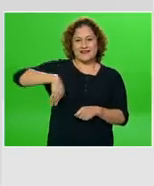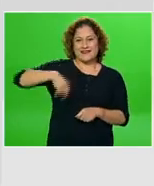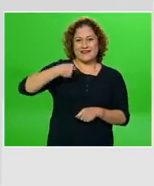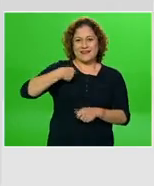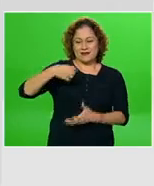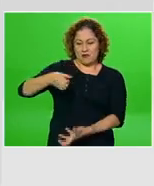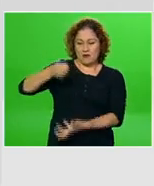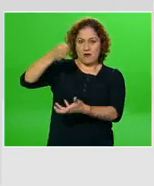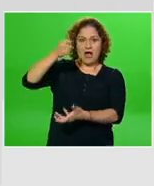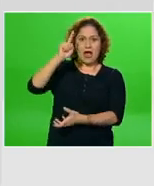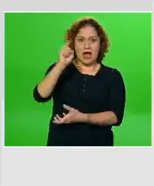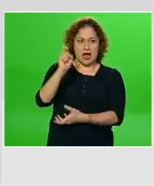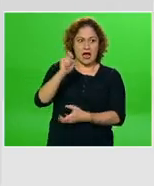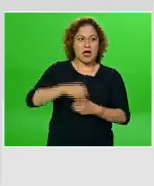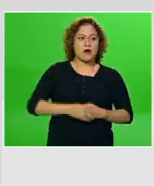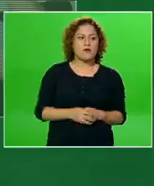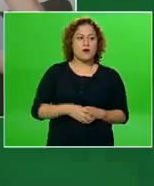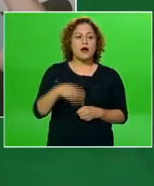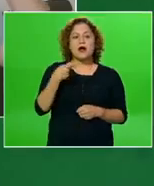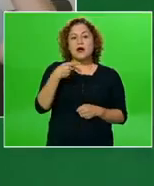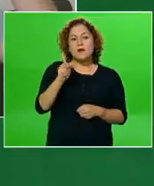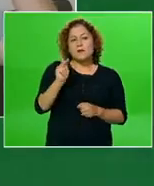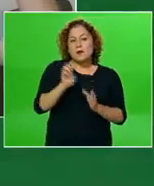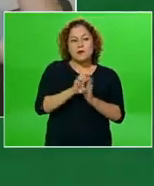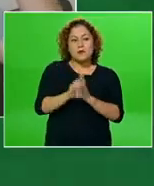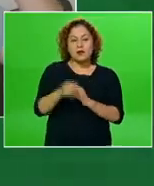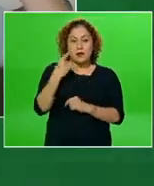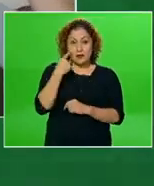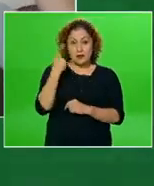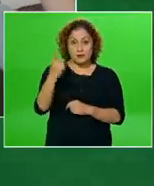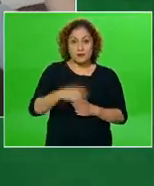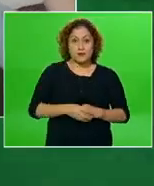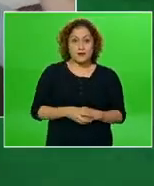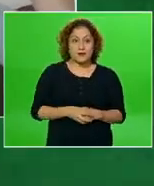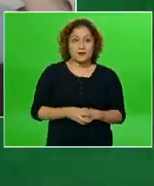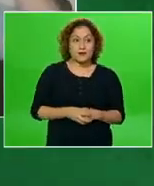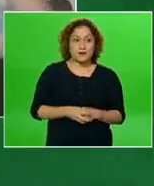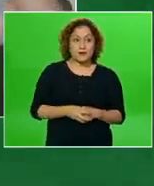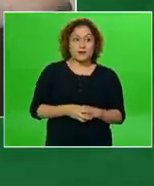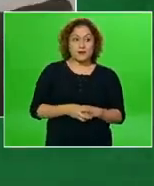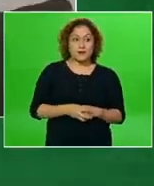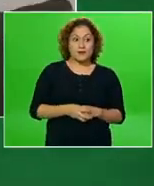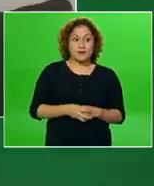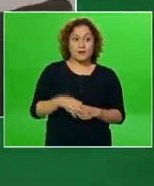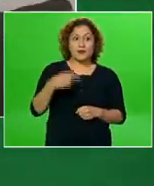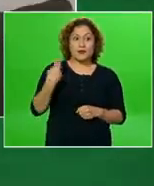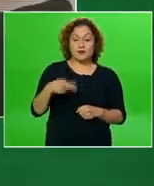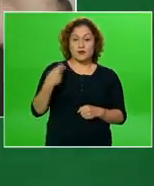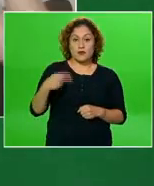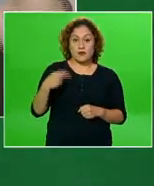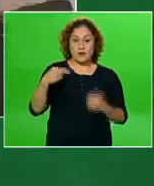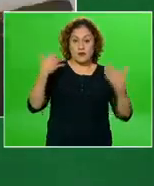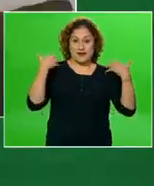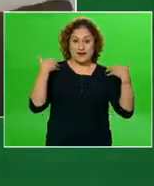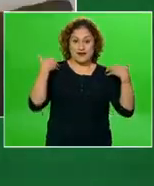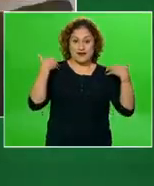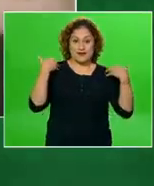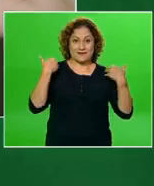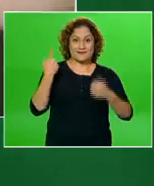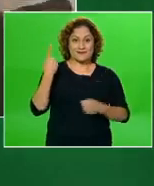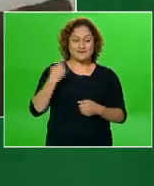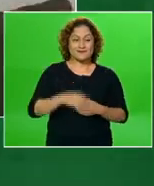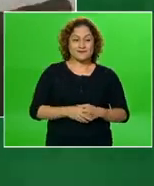pienso por ejemplo en él simplemente algo que llamamos el hombro hacia arriba que es un movimiento